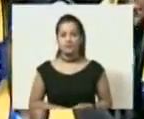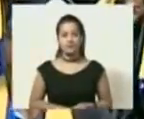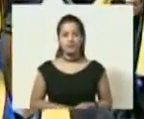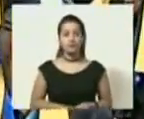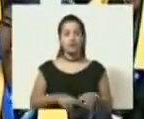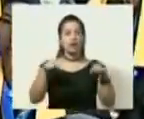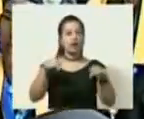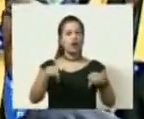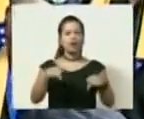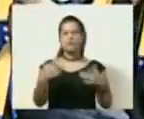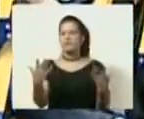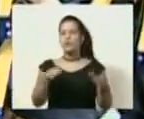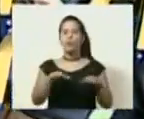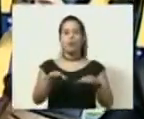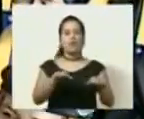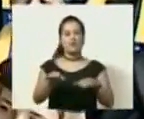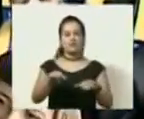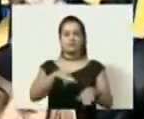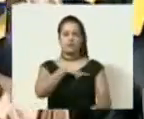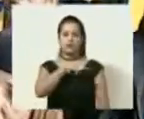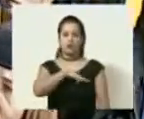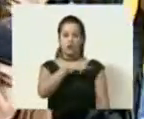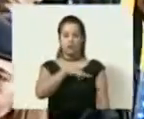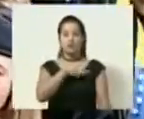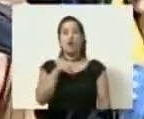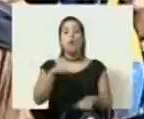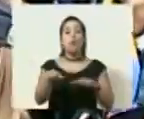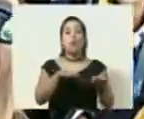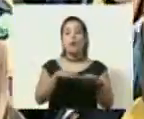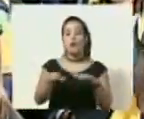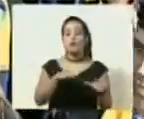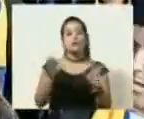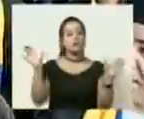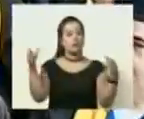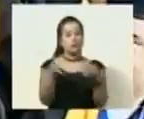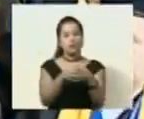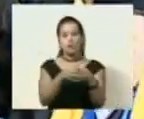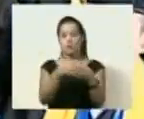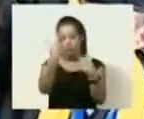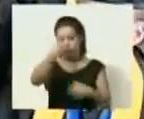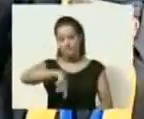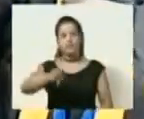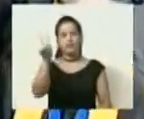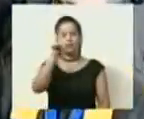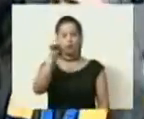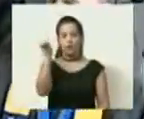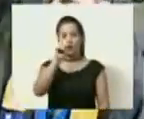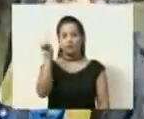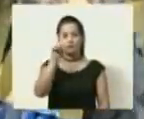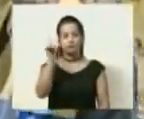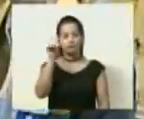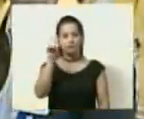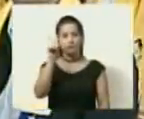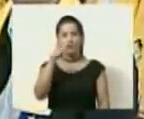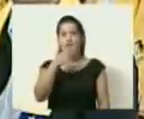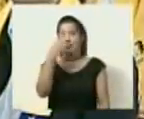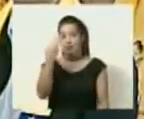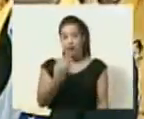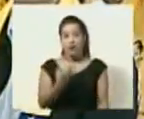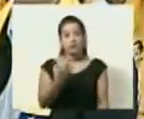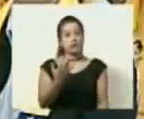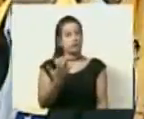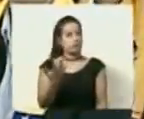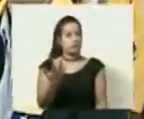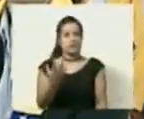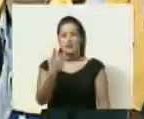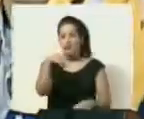Hoy es jueves de misiones, jueves del movimiento Somos Venezuela. Y verdaderamente no hay